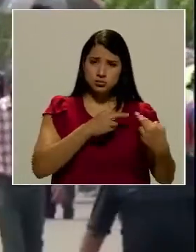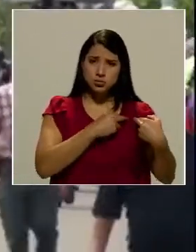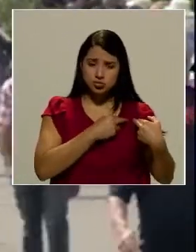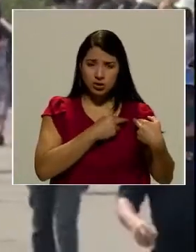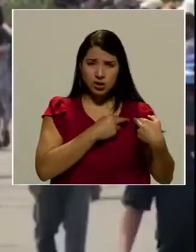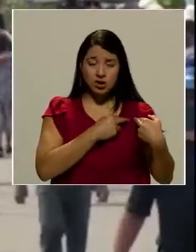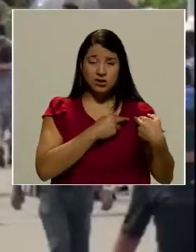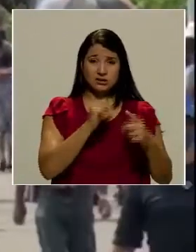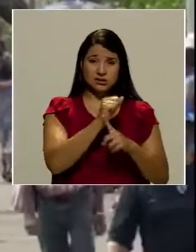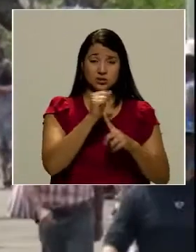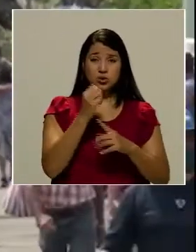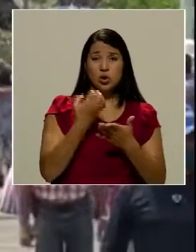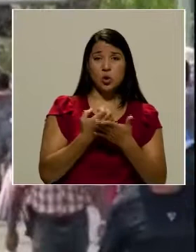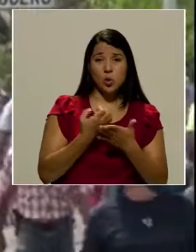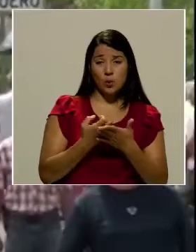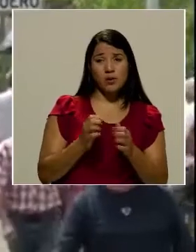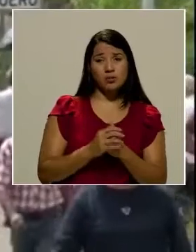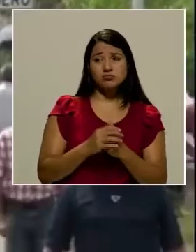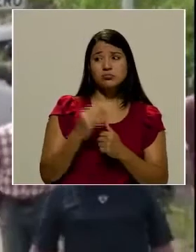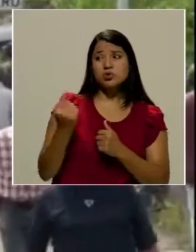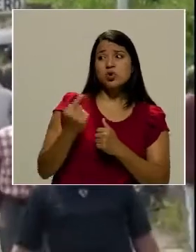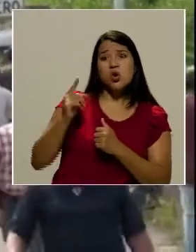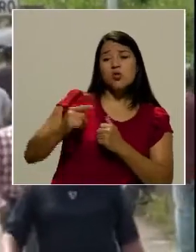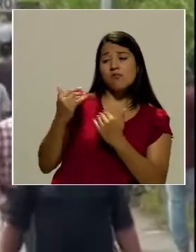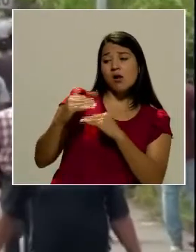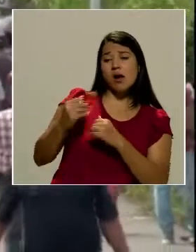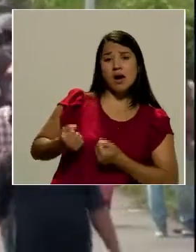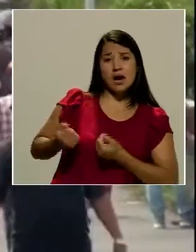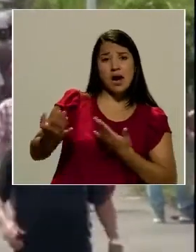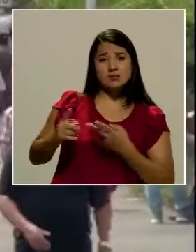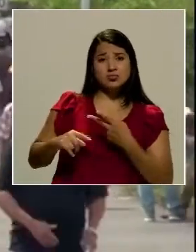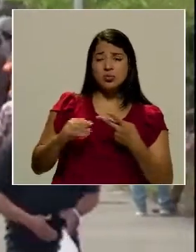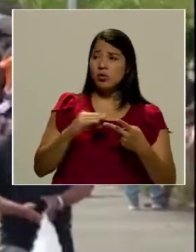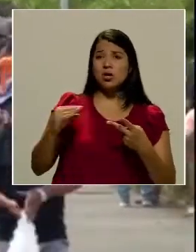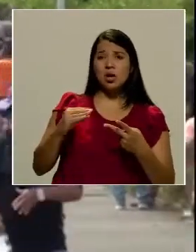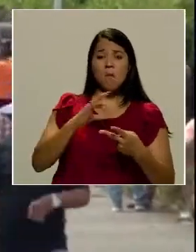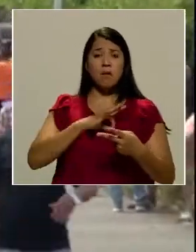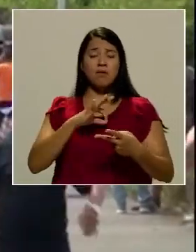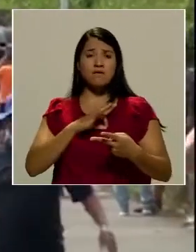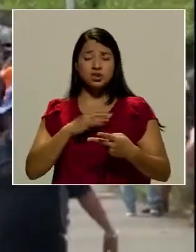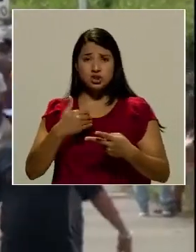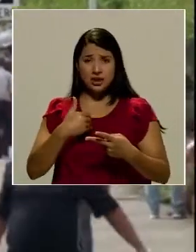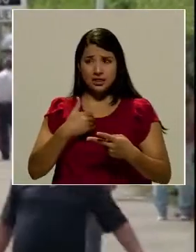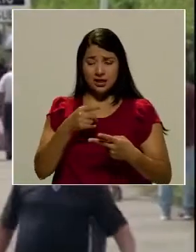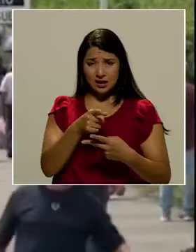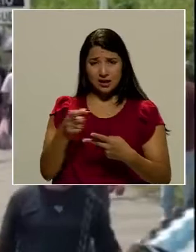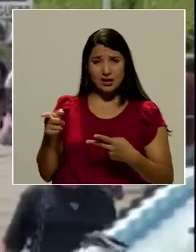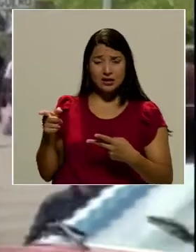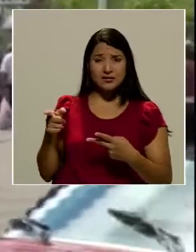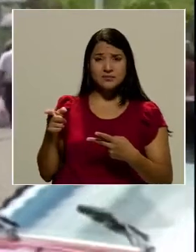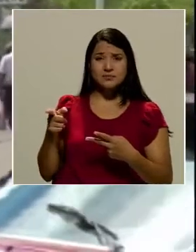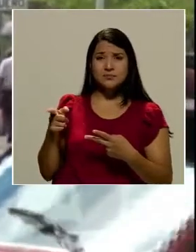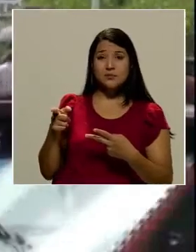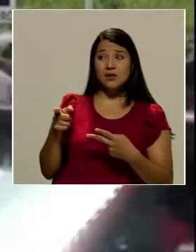Lo necesario es reducir el gasto público y quitarle los privilegios a esos que